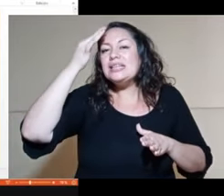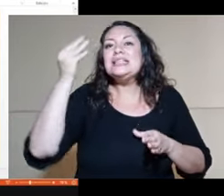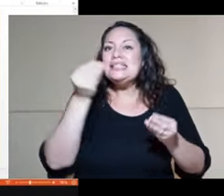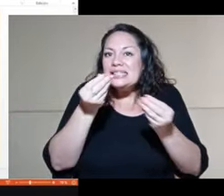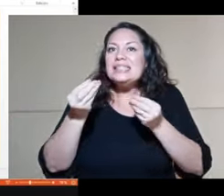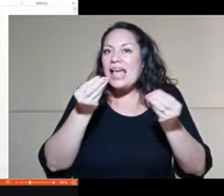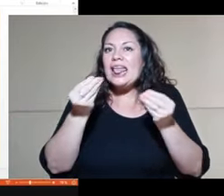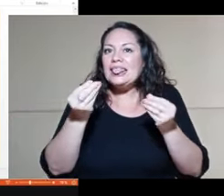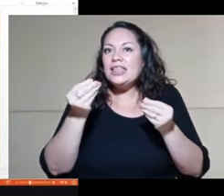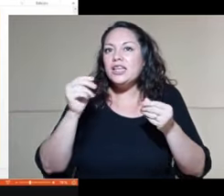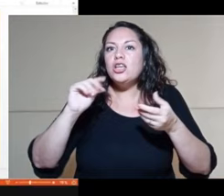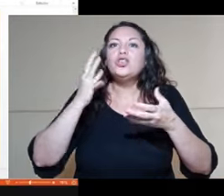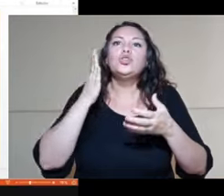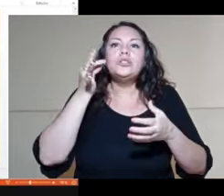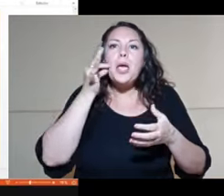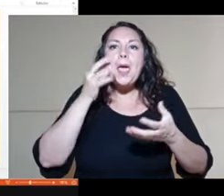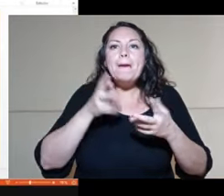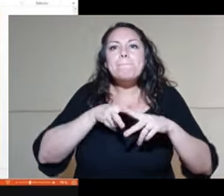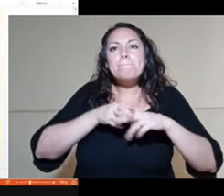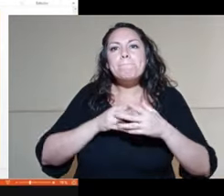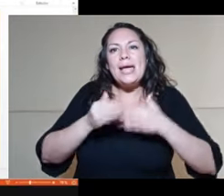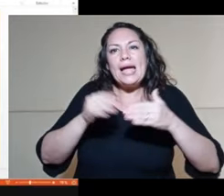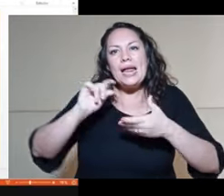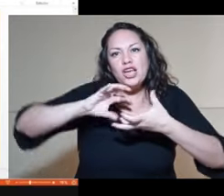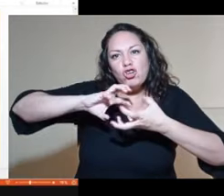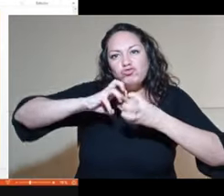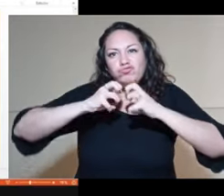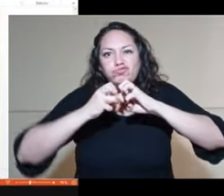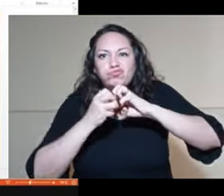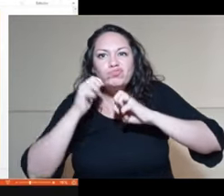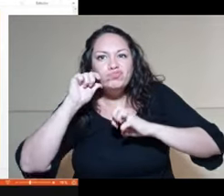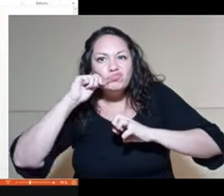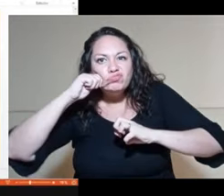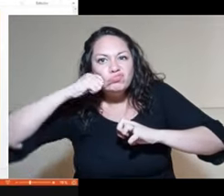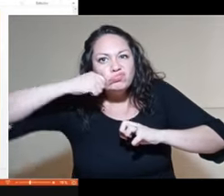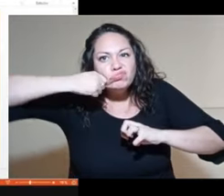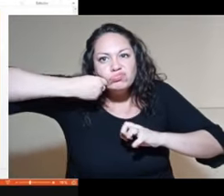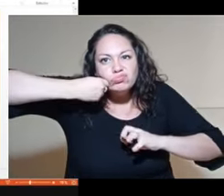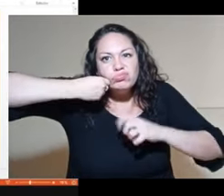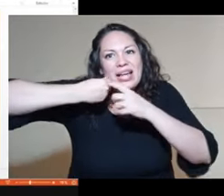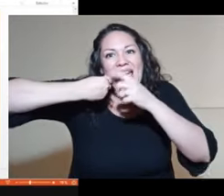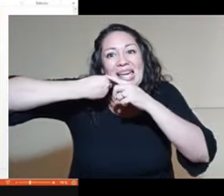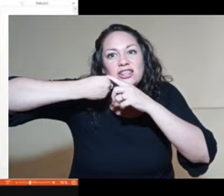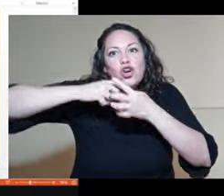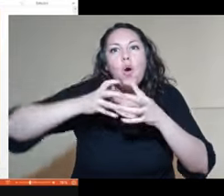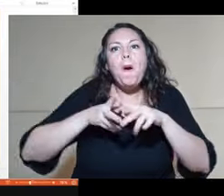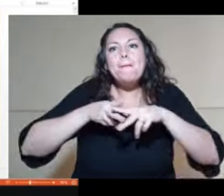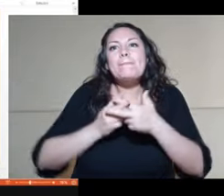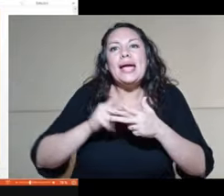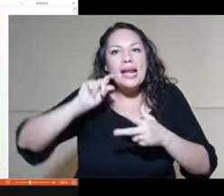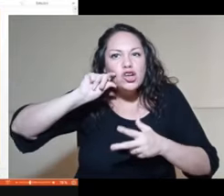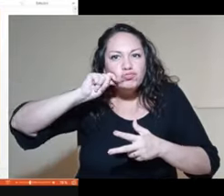frente, ¿sí? Yo lo que estoy haciendo es produciendo una deformación mecánica de la piel, porque aplico una fuerza sobre